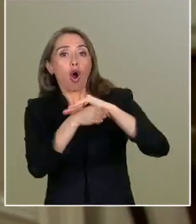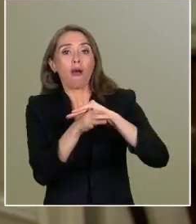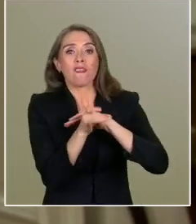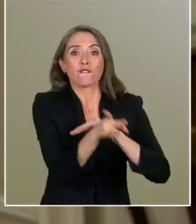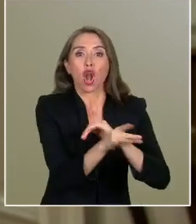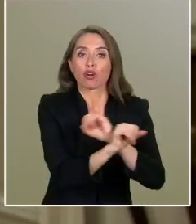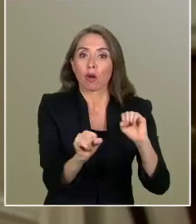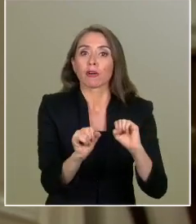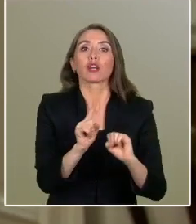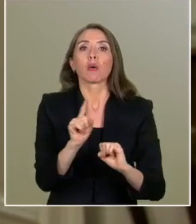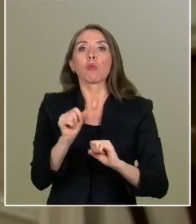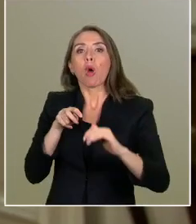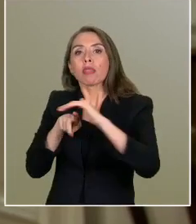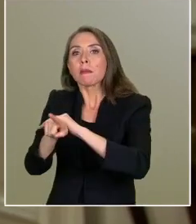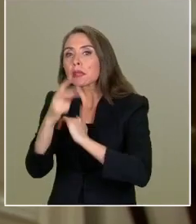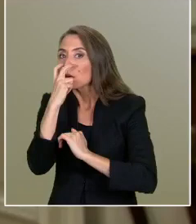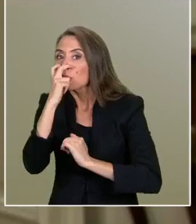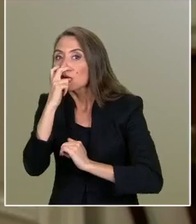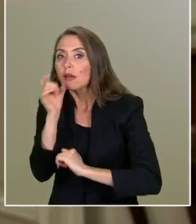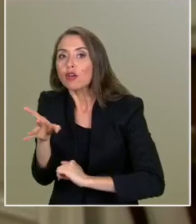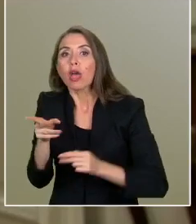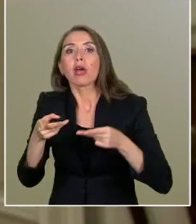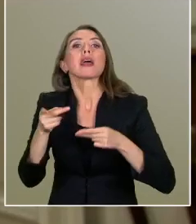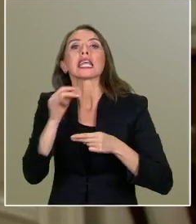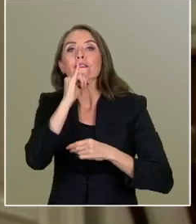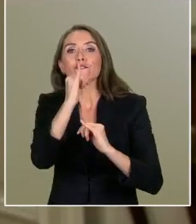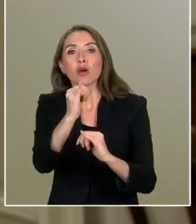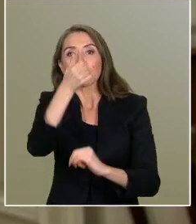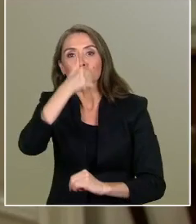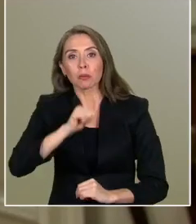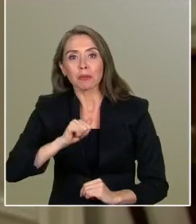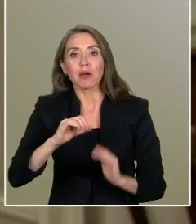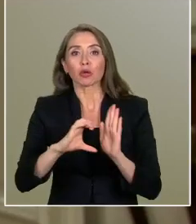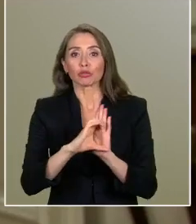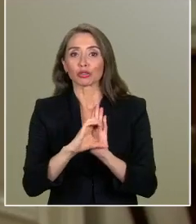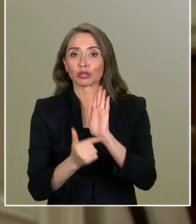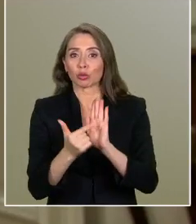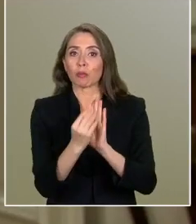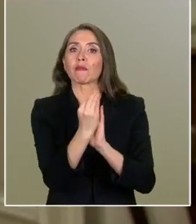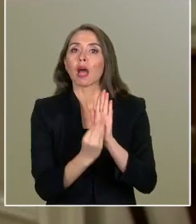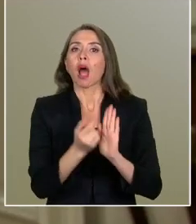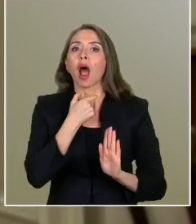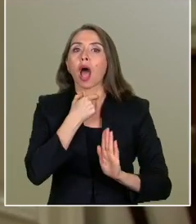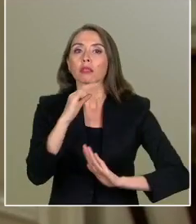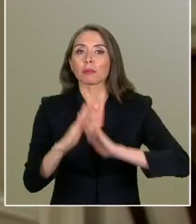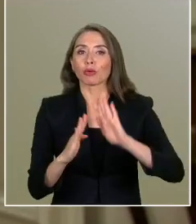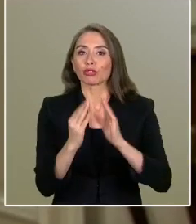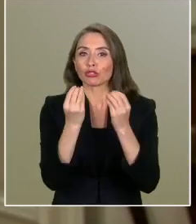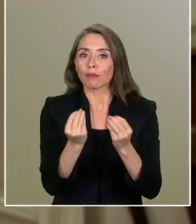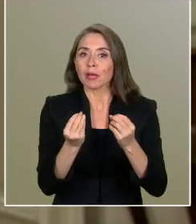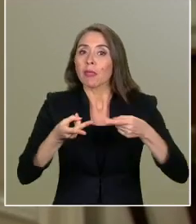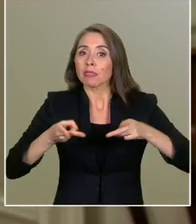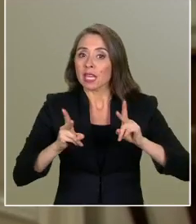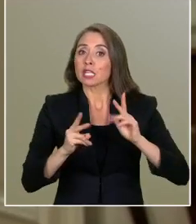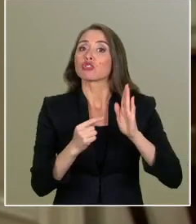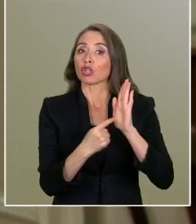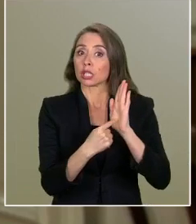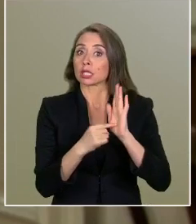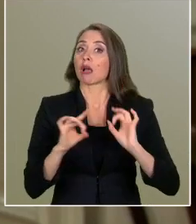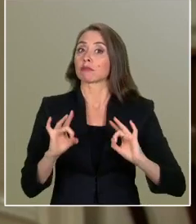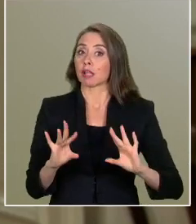toda forma de comunicación privada pero por sobre todo esta constitución garantiza una protección eficaz de los derechos que establece